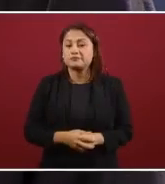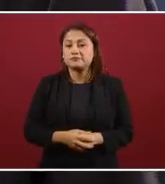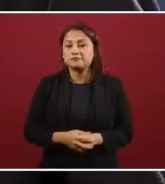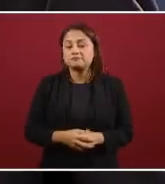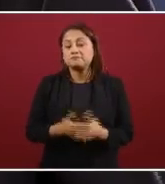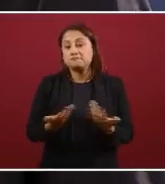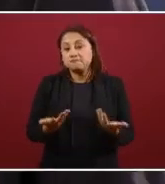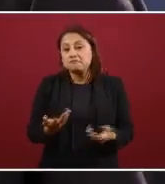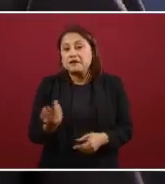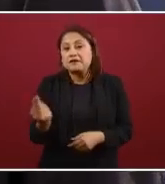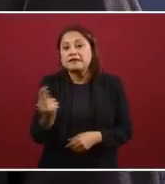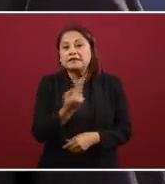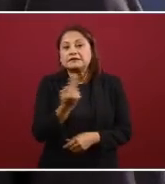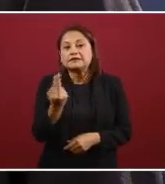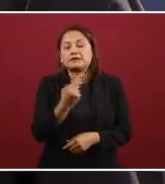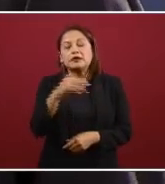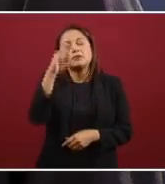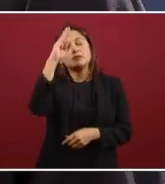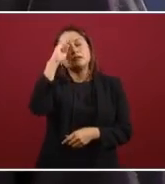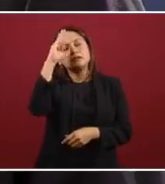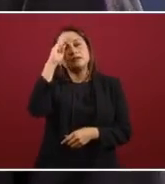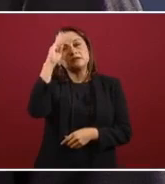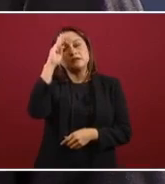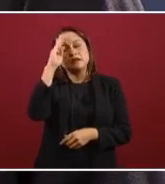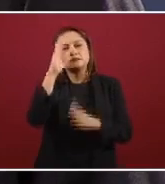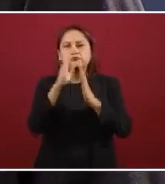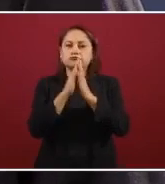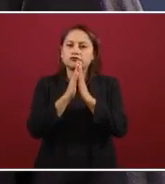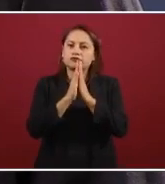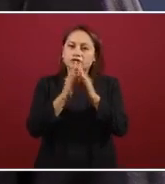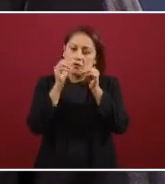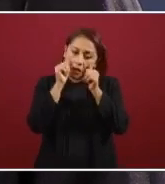procurar que se mantenga